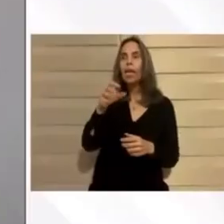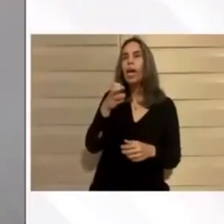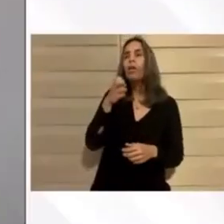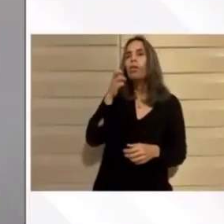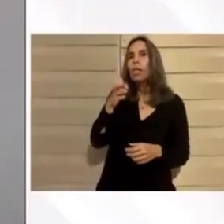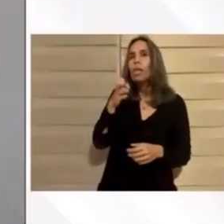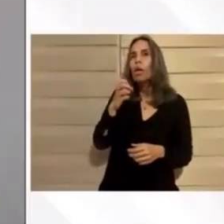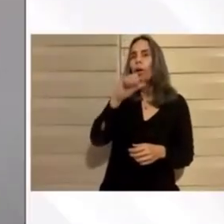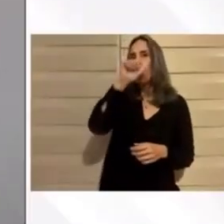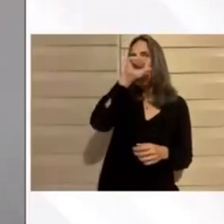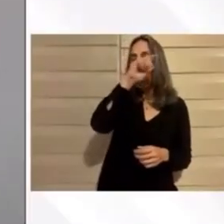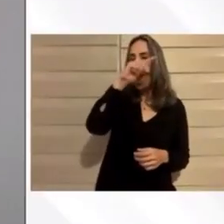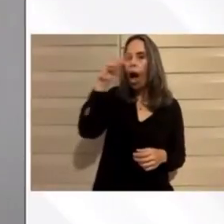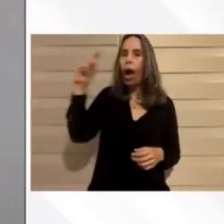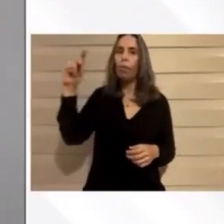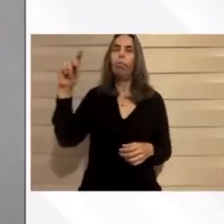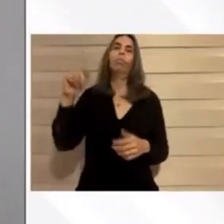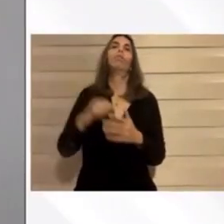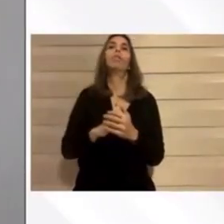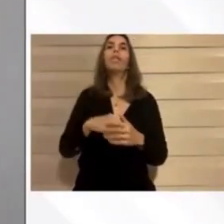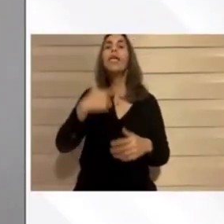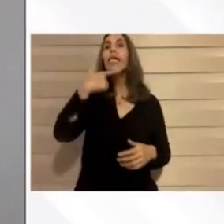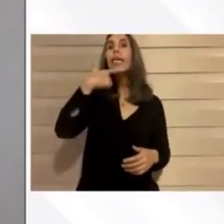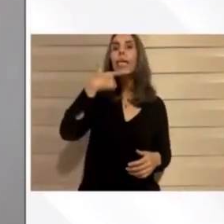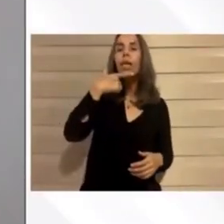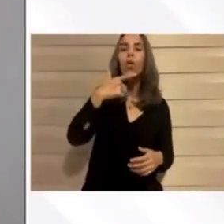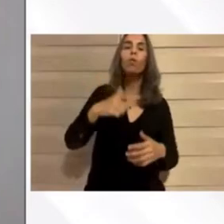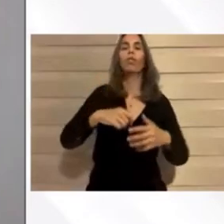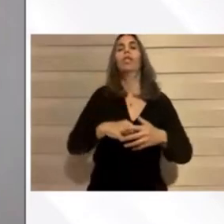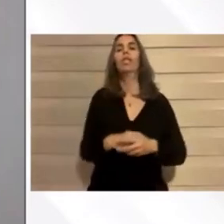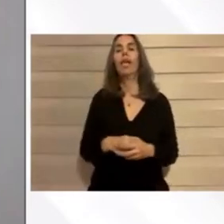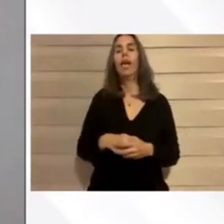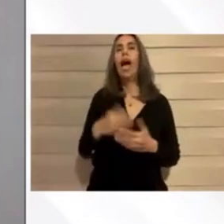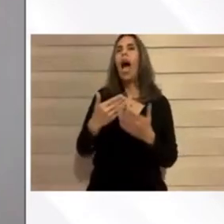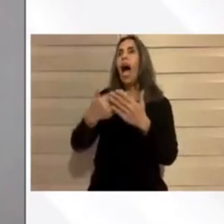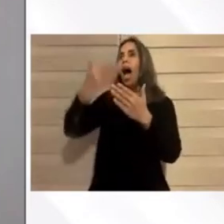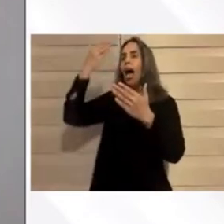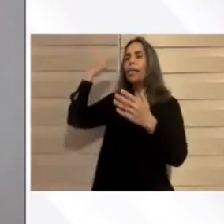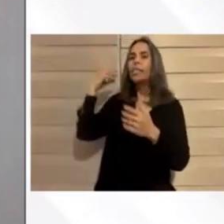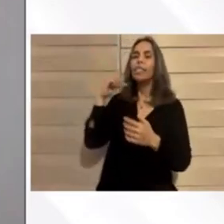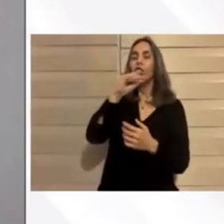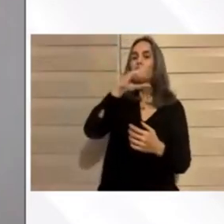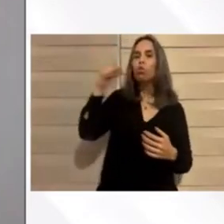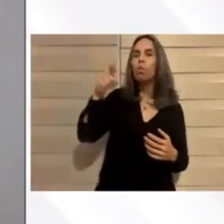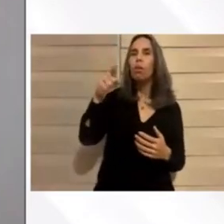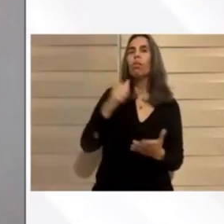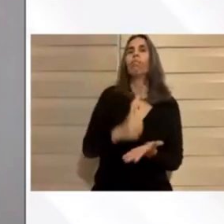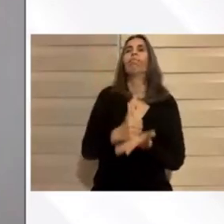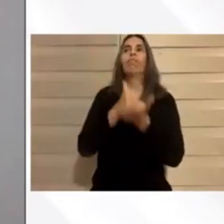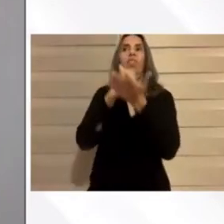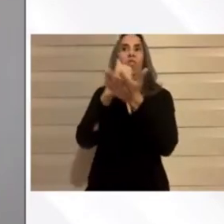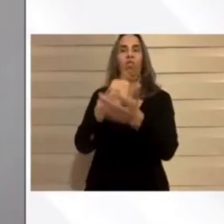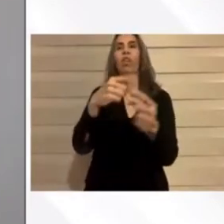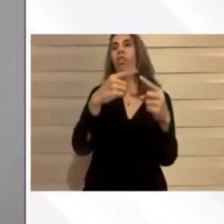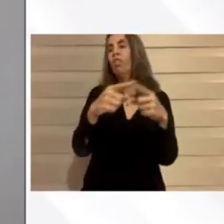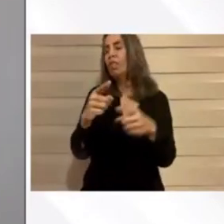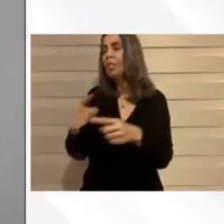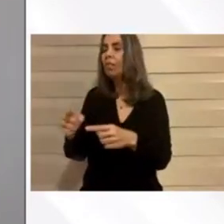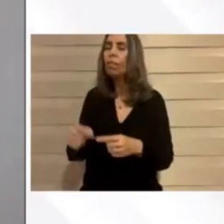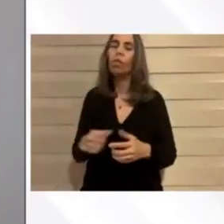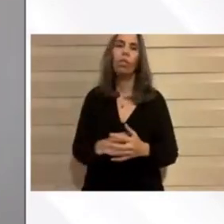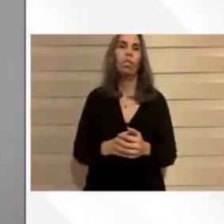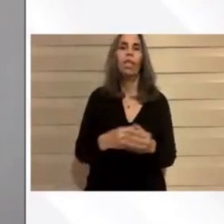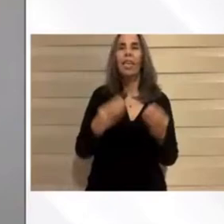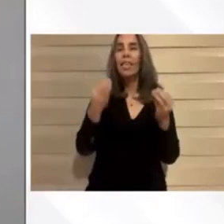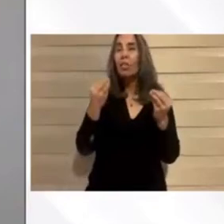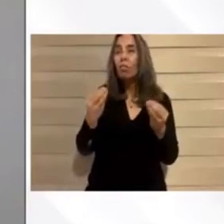Londres. Desde 2013 ha ayudado a pequeñas y medianas empresas a crear productos utilizando datos. Tiene experiencia en